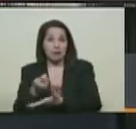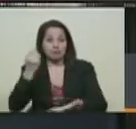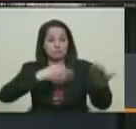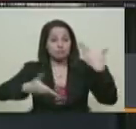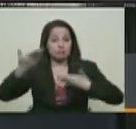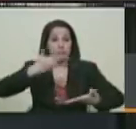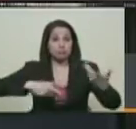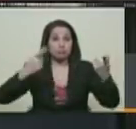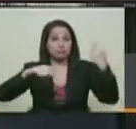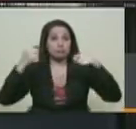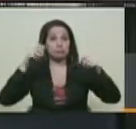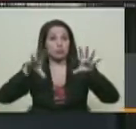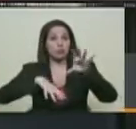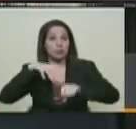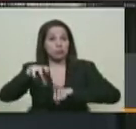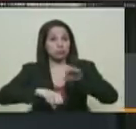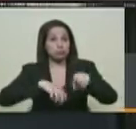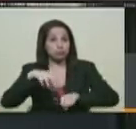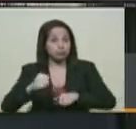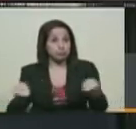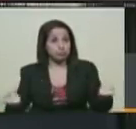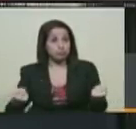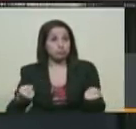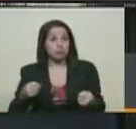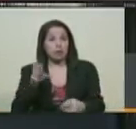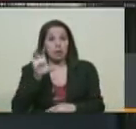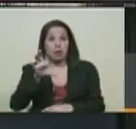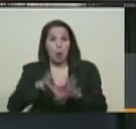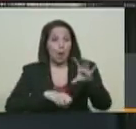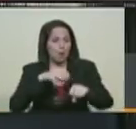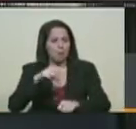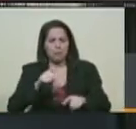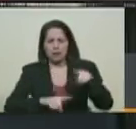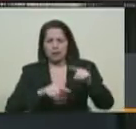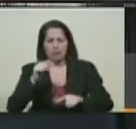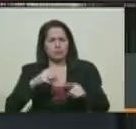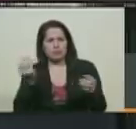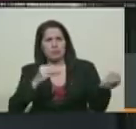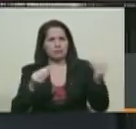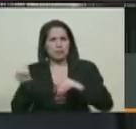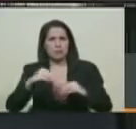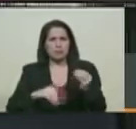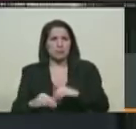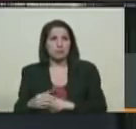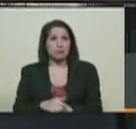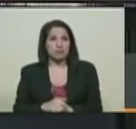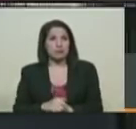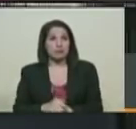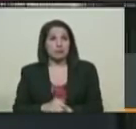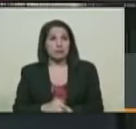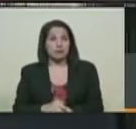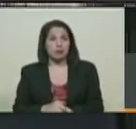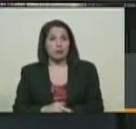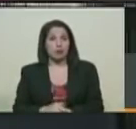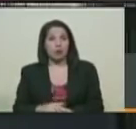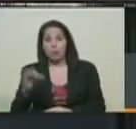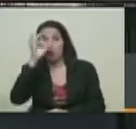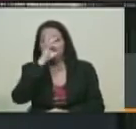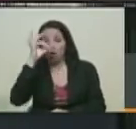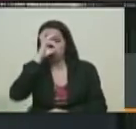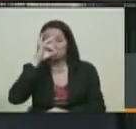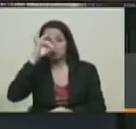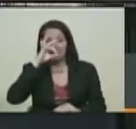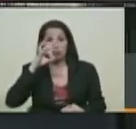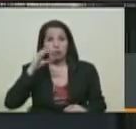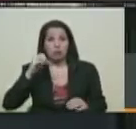compra, porque el país compra productos complementarios. Con el caso del pernil, ¿cómo nos lo